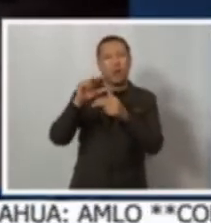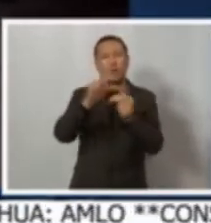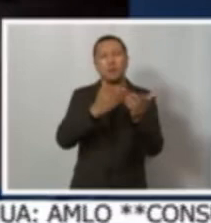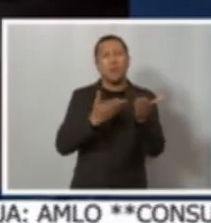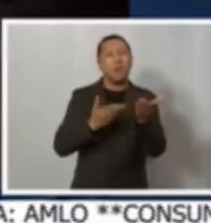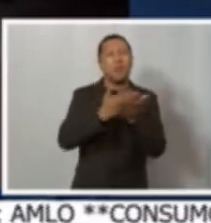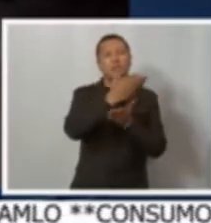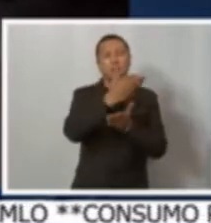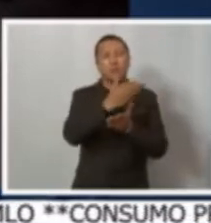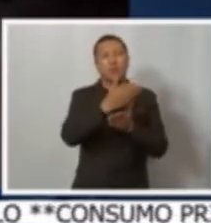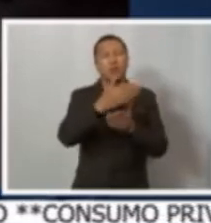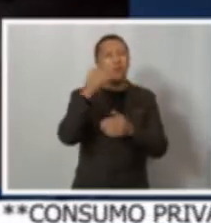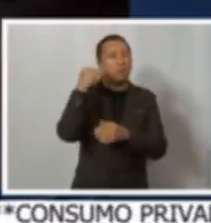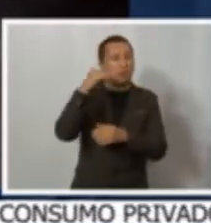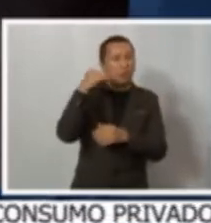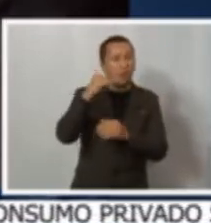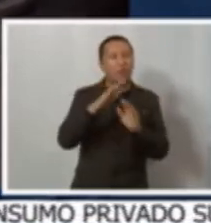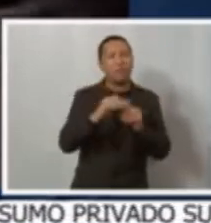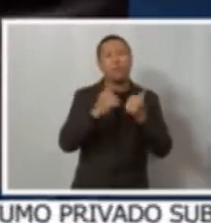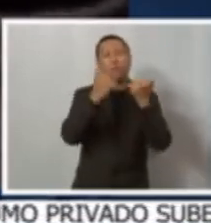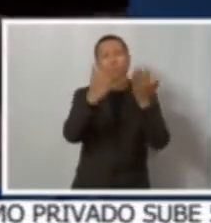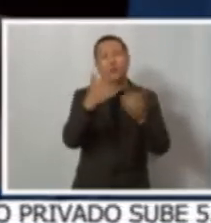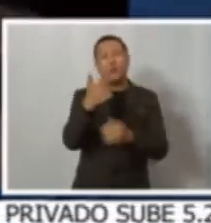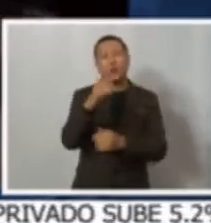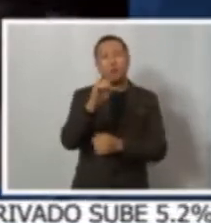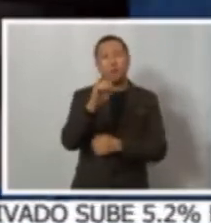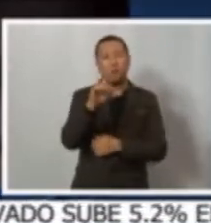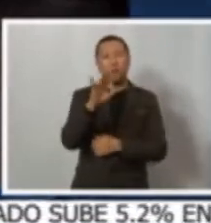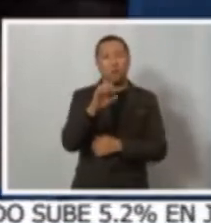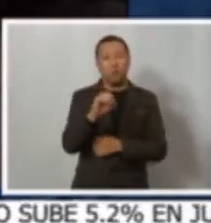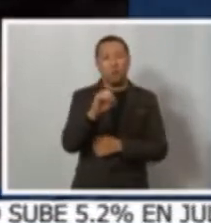para salir al Golfo de México.